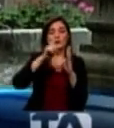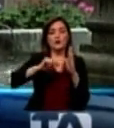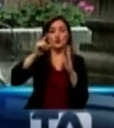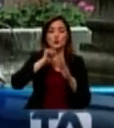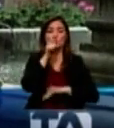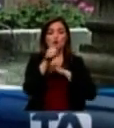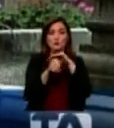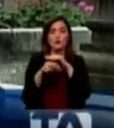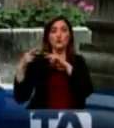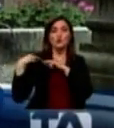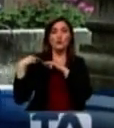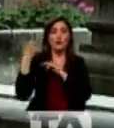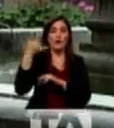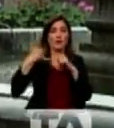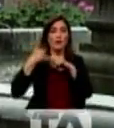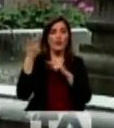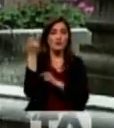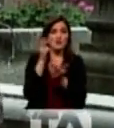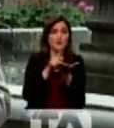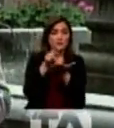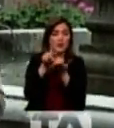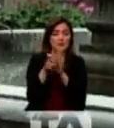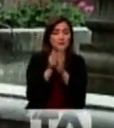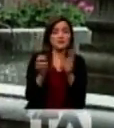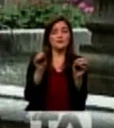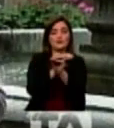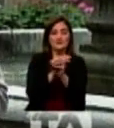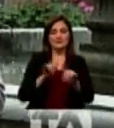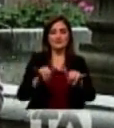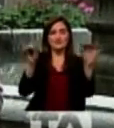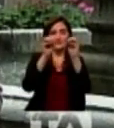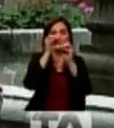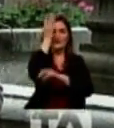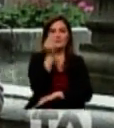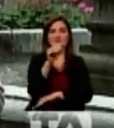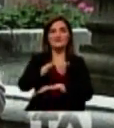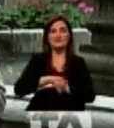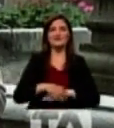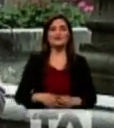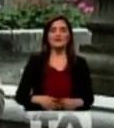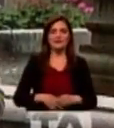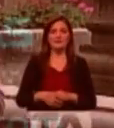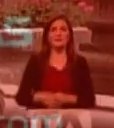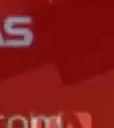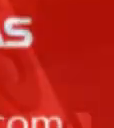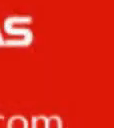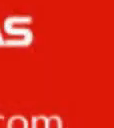se encargue del manejo del dinero electrónico. Con esto regresamos ahora a estudios. Tú sigues con más, Gisela. Una buena tarde.